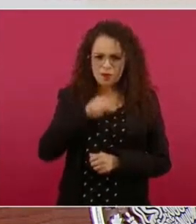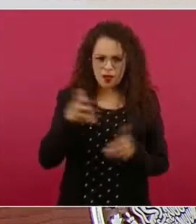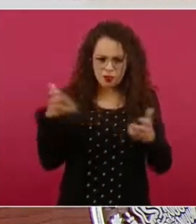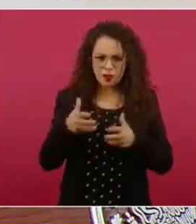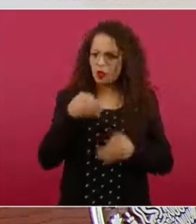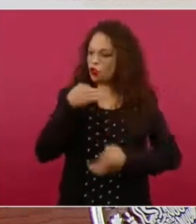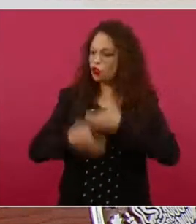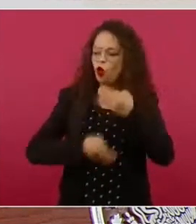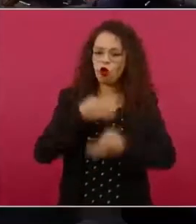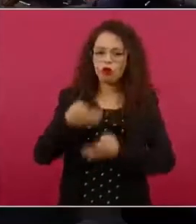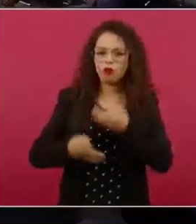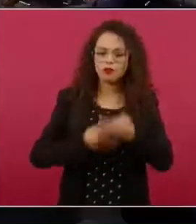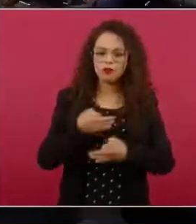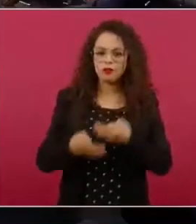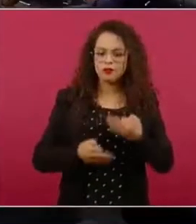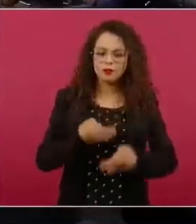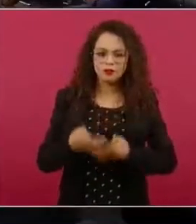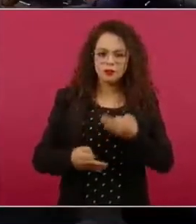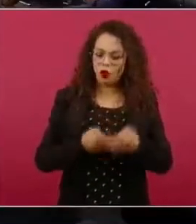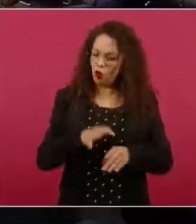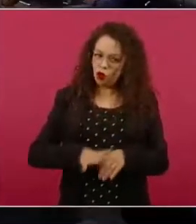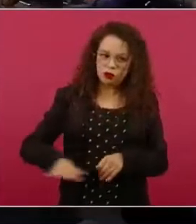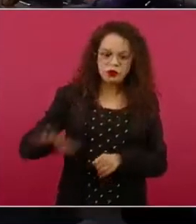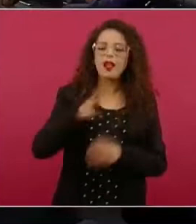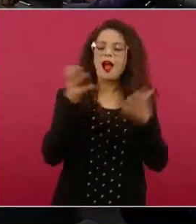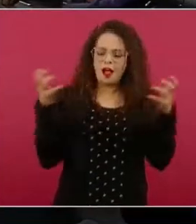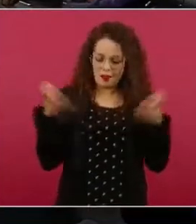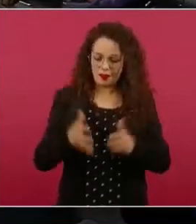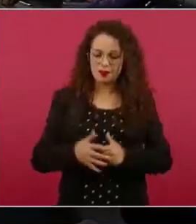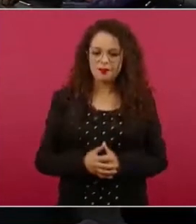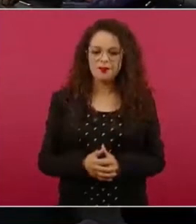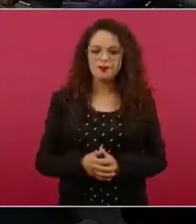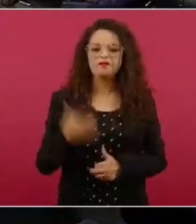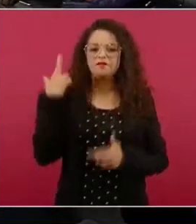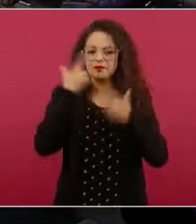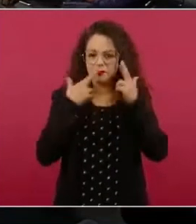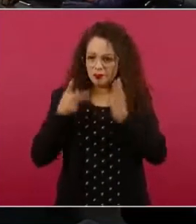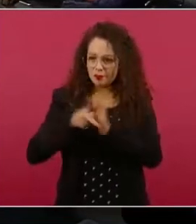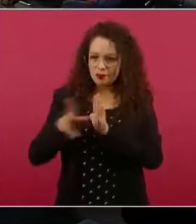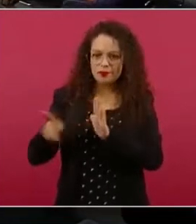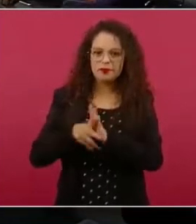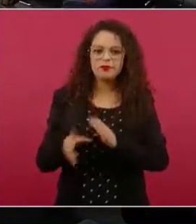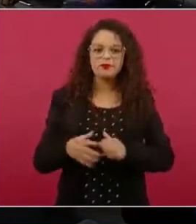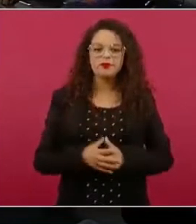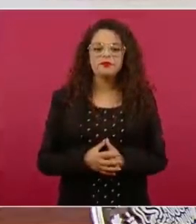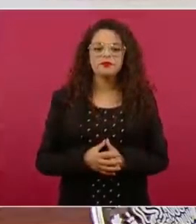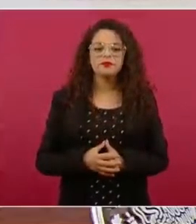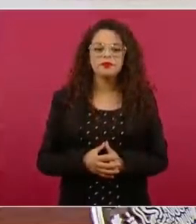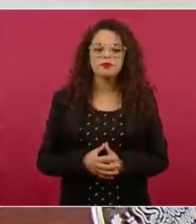todos. O sea, a ver, nada más para